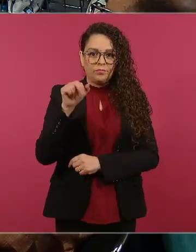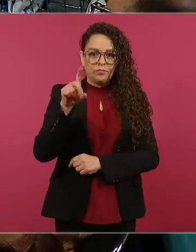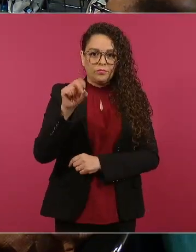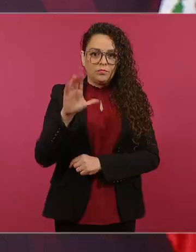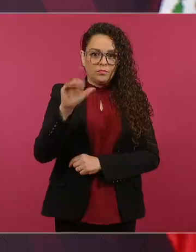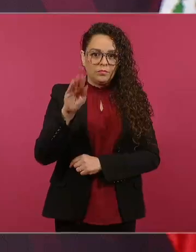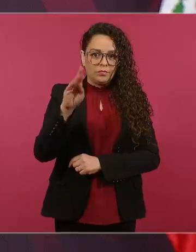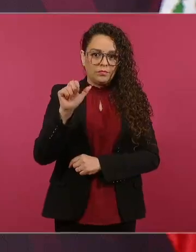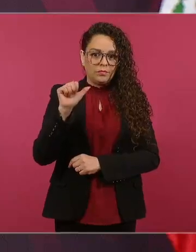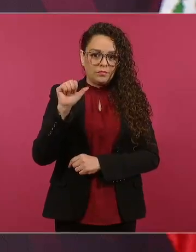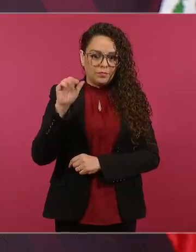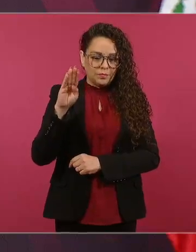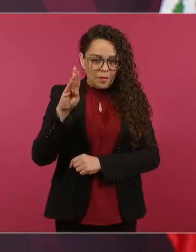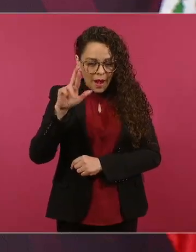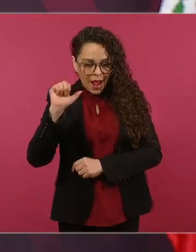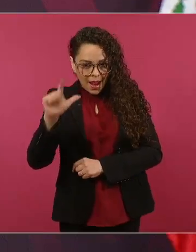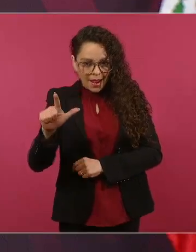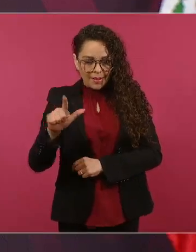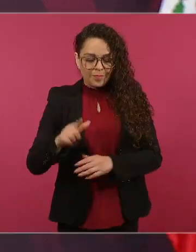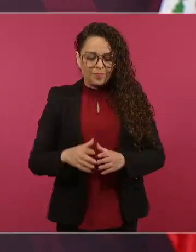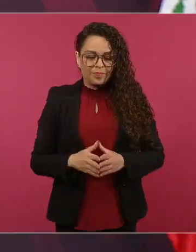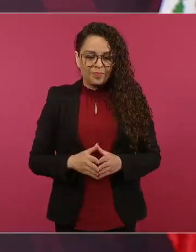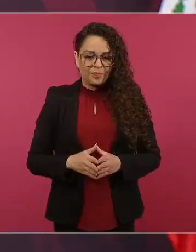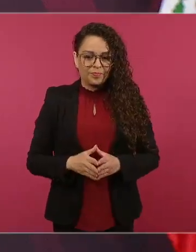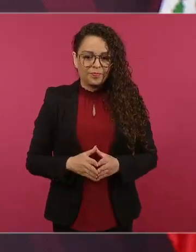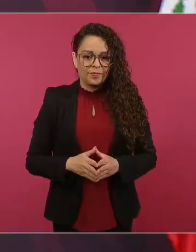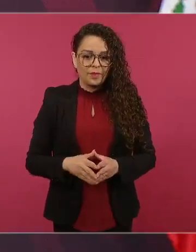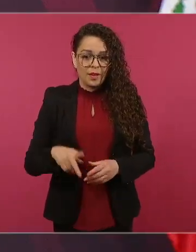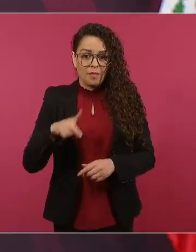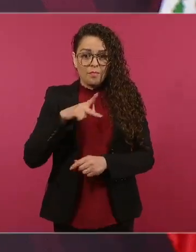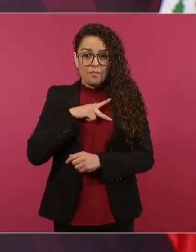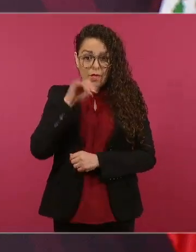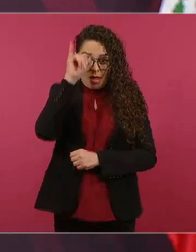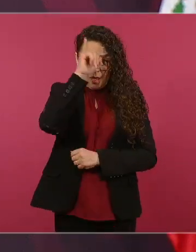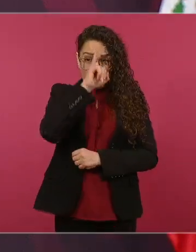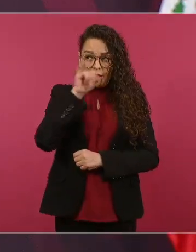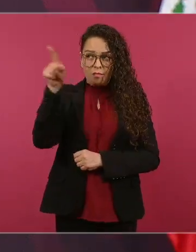pobrecito mi patrón, piensa que el pobre soy yo.